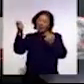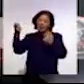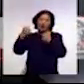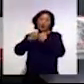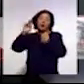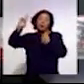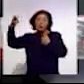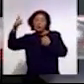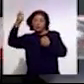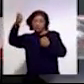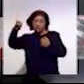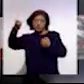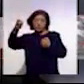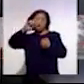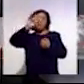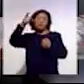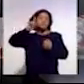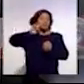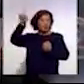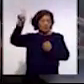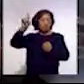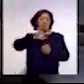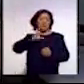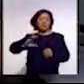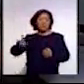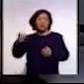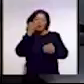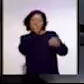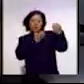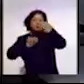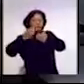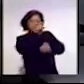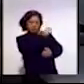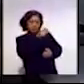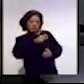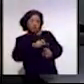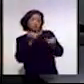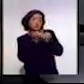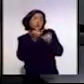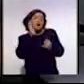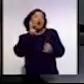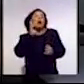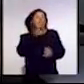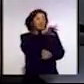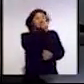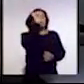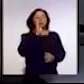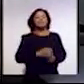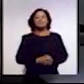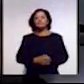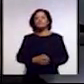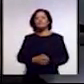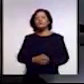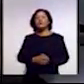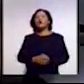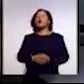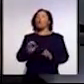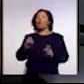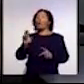universidad correspondiente de ese país secretario finalmente cuando sabremos si los seis postulantes